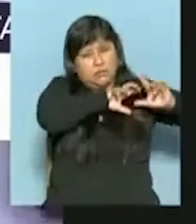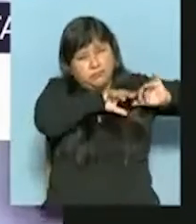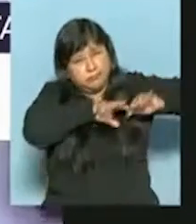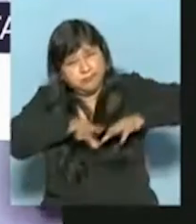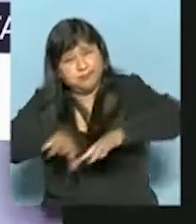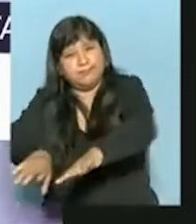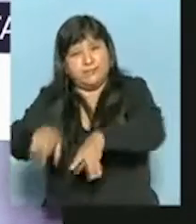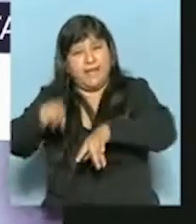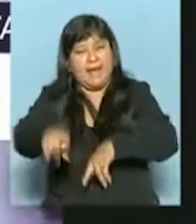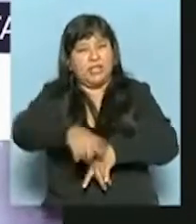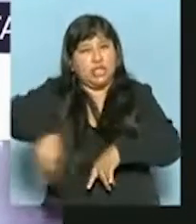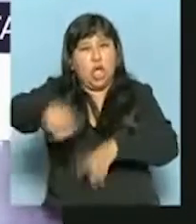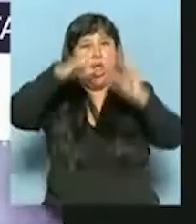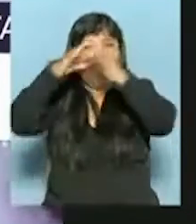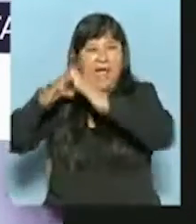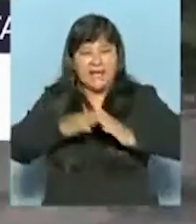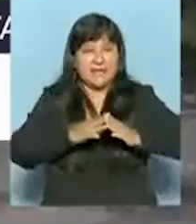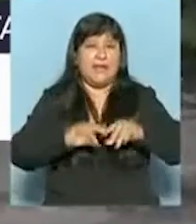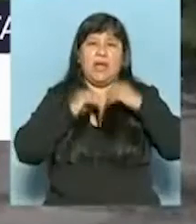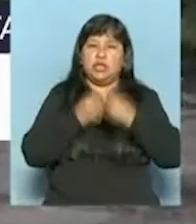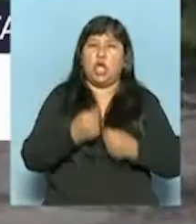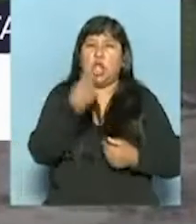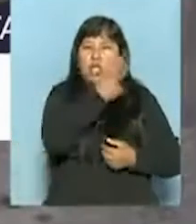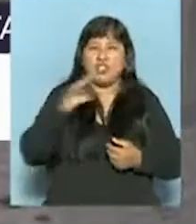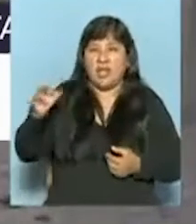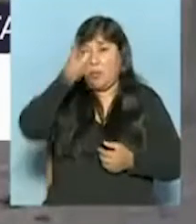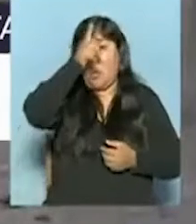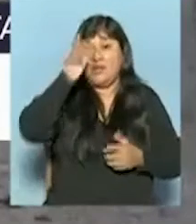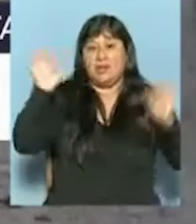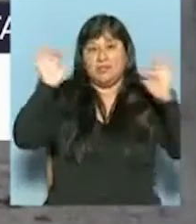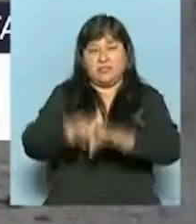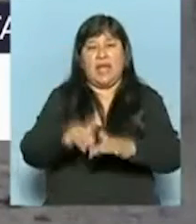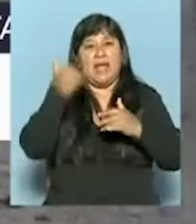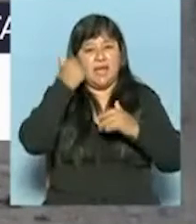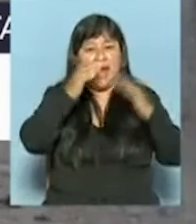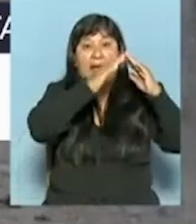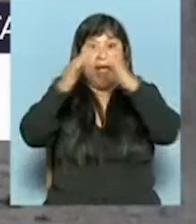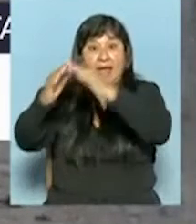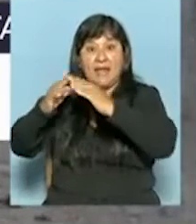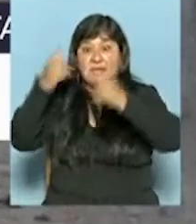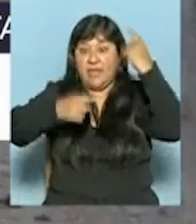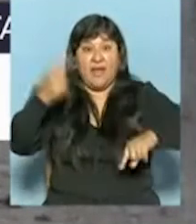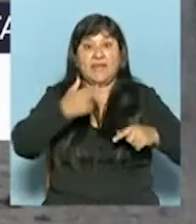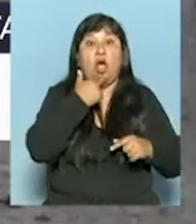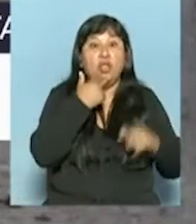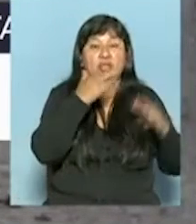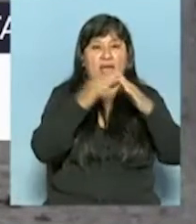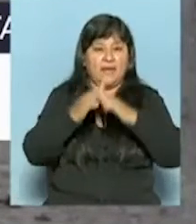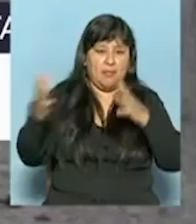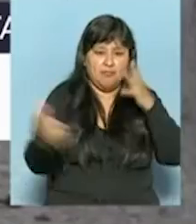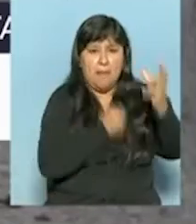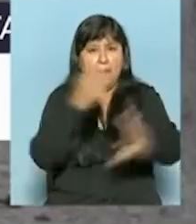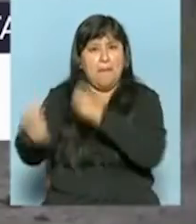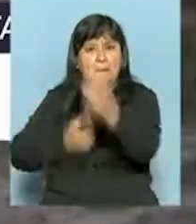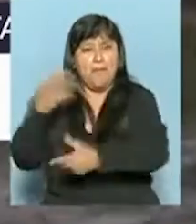donde participaron más de 200 policías. Se llevaron en total 11 allanamientos a las 7 de la mañana en el barrio